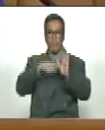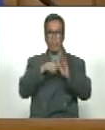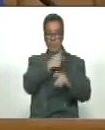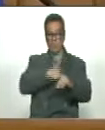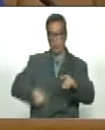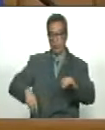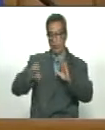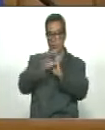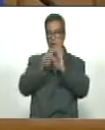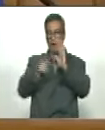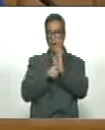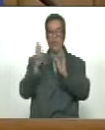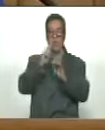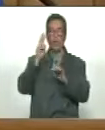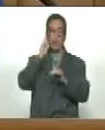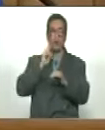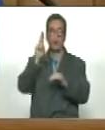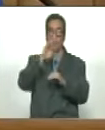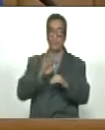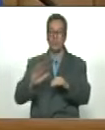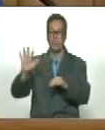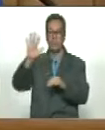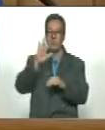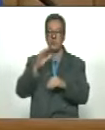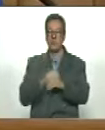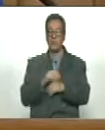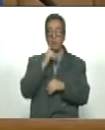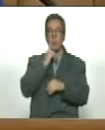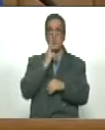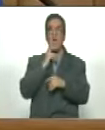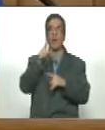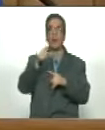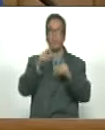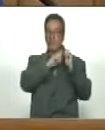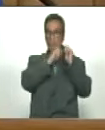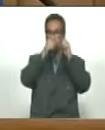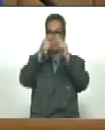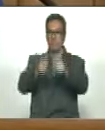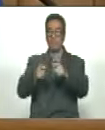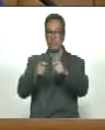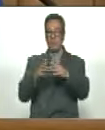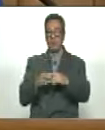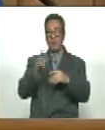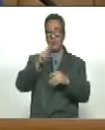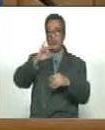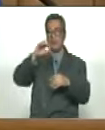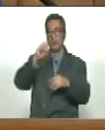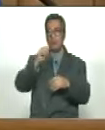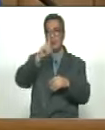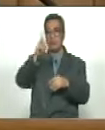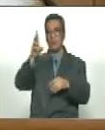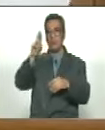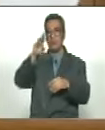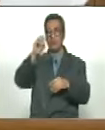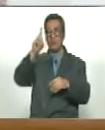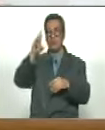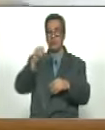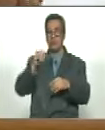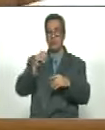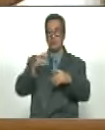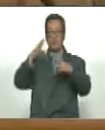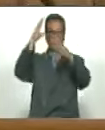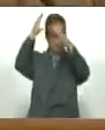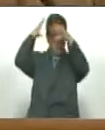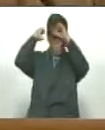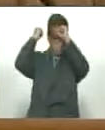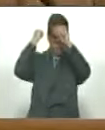presidente constitucional de la República Bolivariana de Venezuela, para designar al ciudadano Ricardo Capella Mateo como